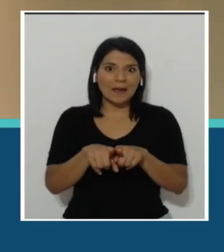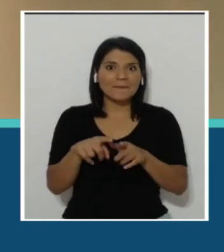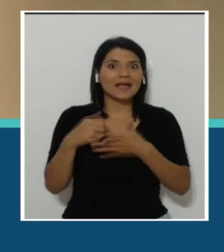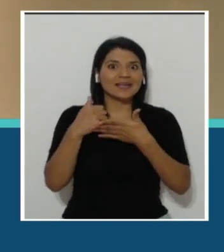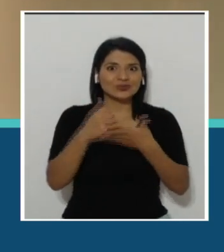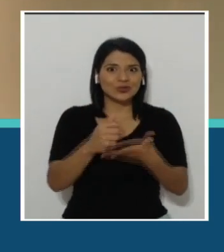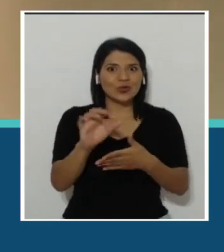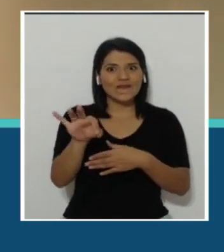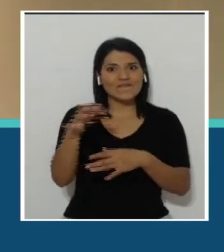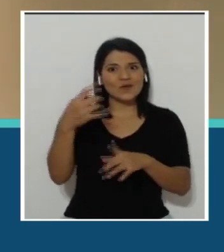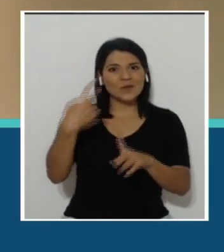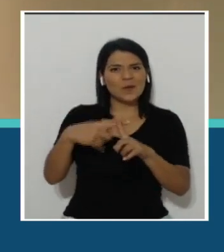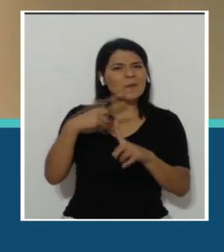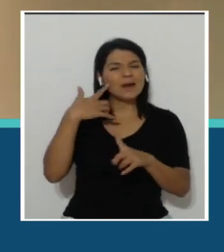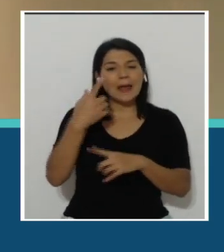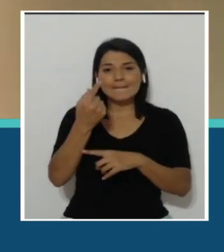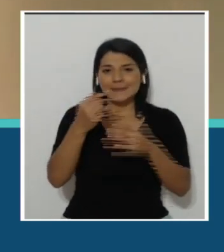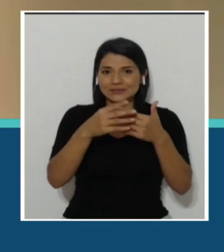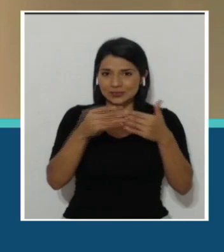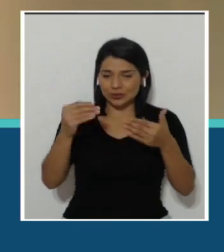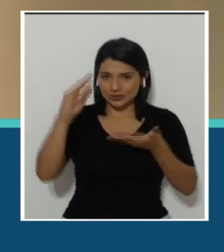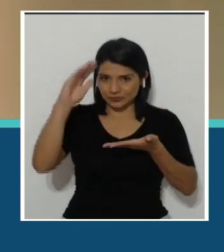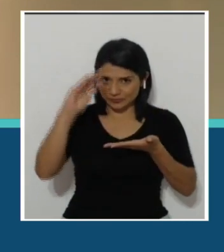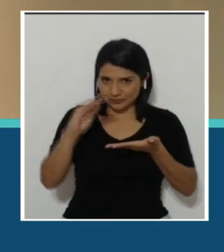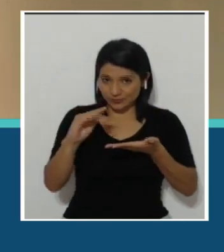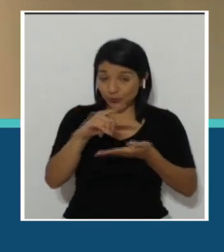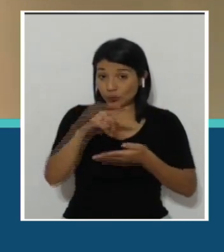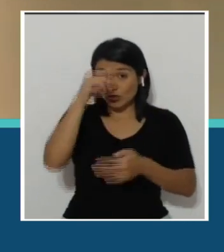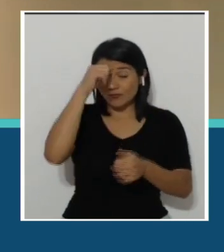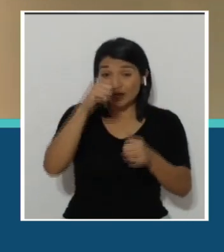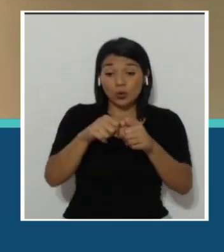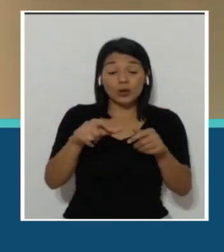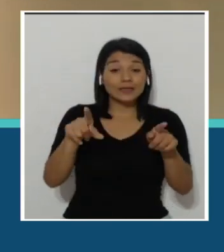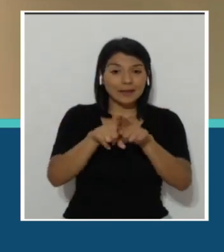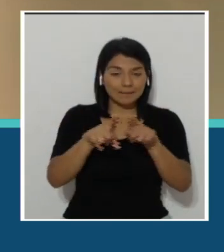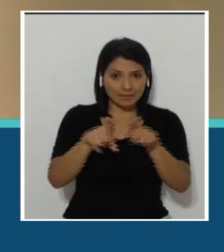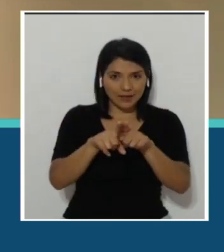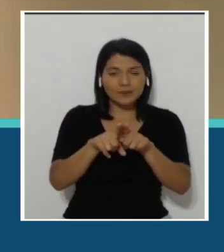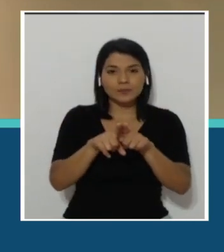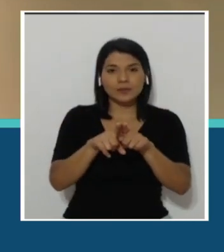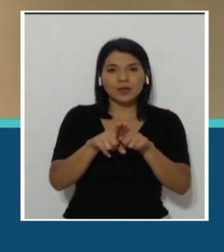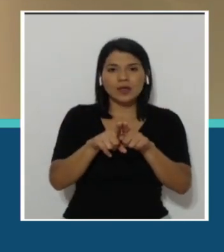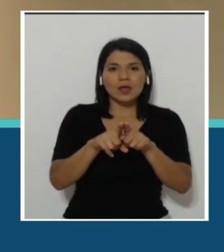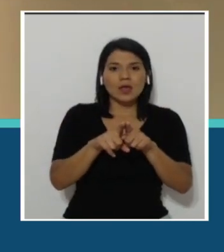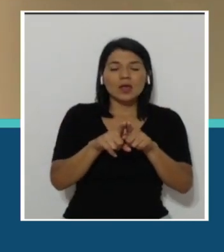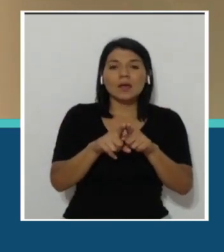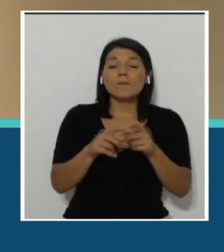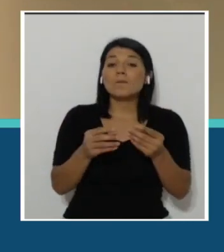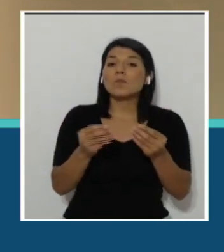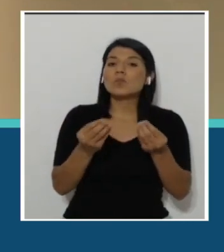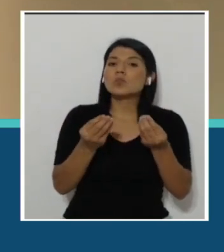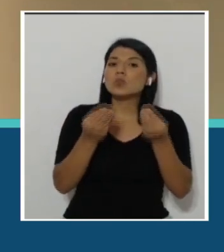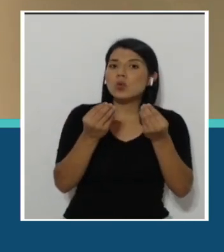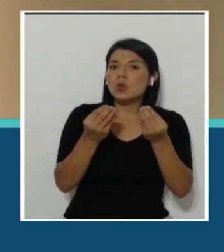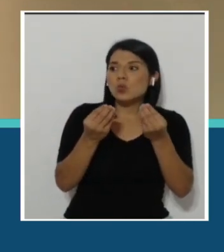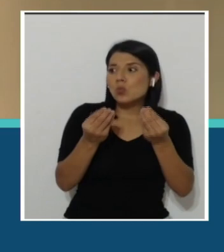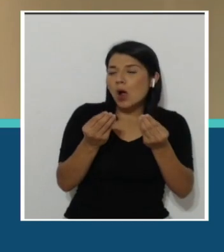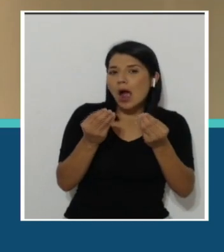cambio retroceda. Recordemos también de que han habido frases muy importantes como la reactivación económica,